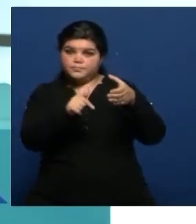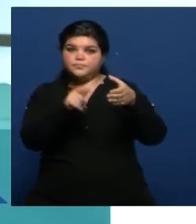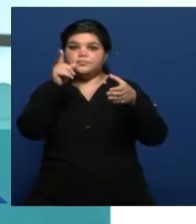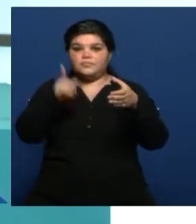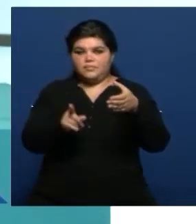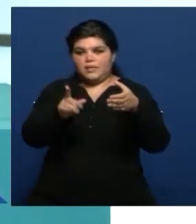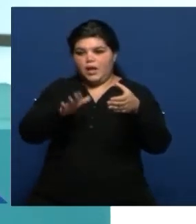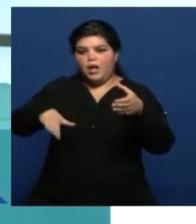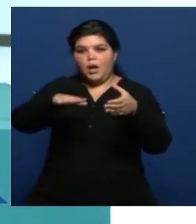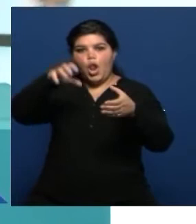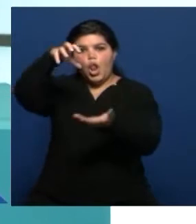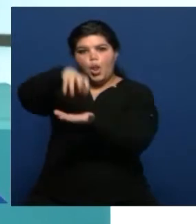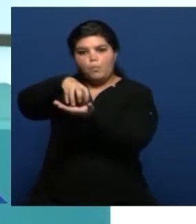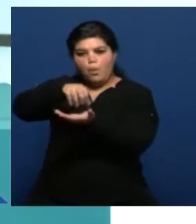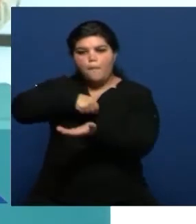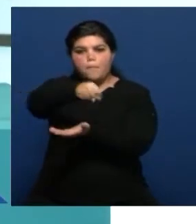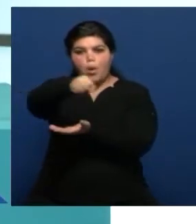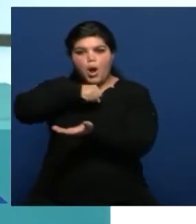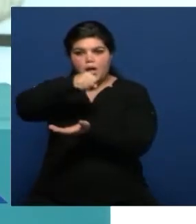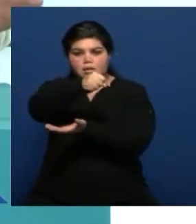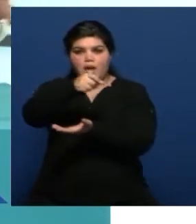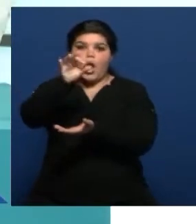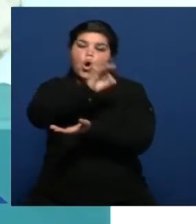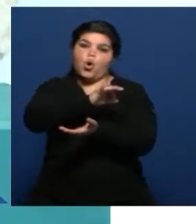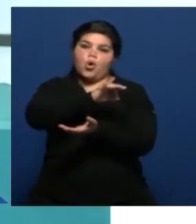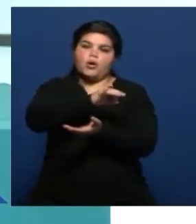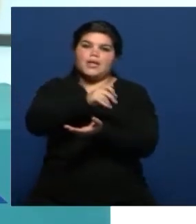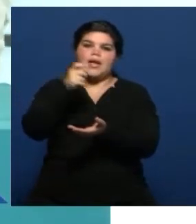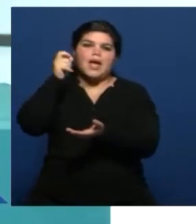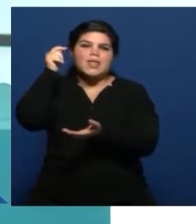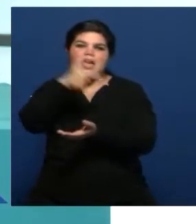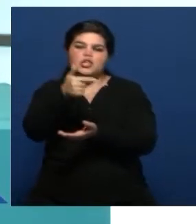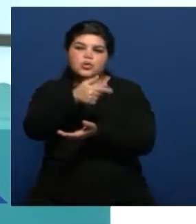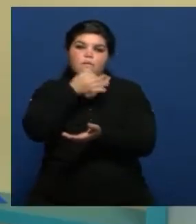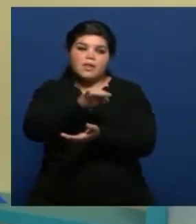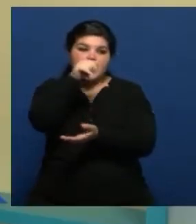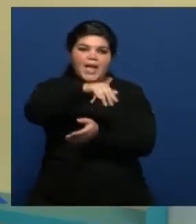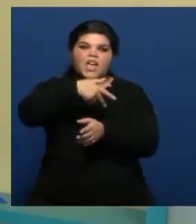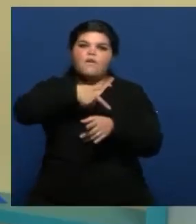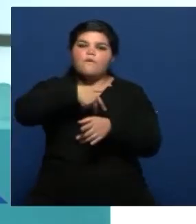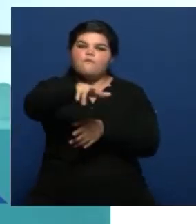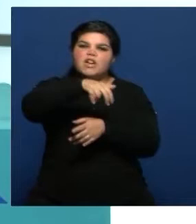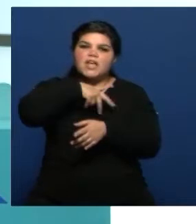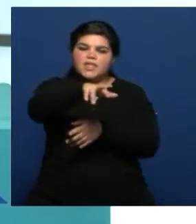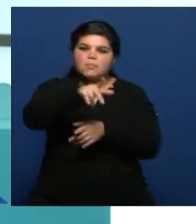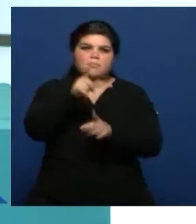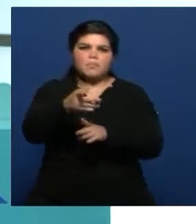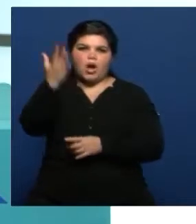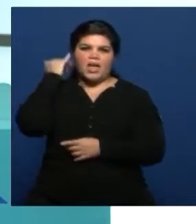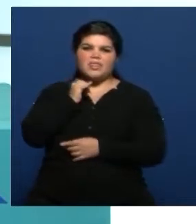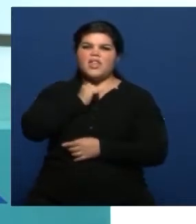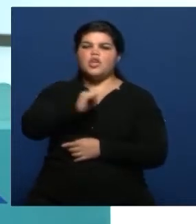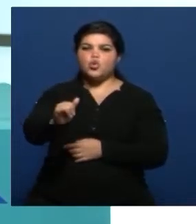del local, afuera, o en la estación de servicio, en la vereda, ¿te acordás en el año 2011? Cuando en esa denuncia que habíamos hecho nosotros